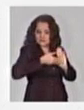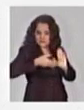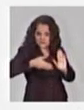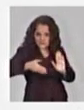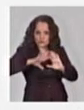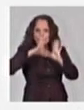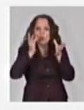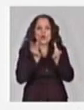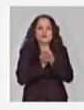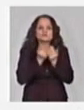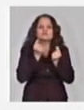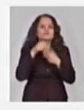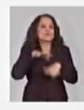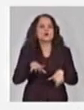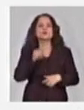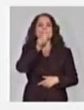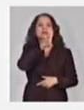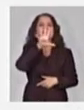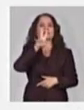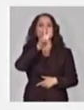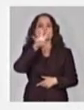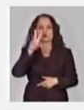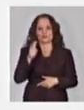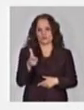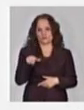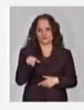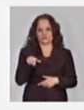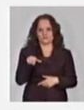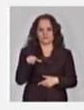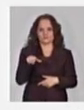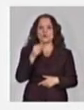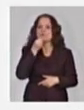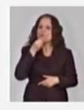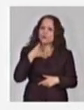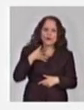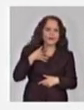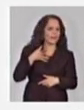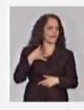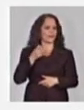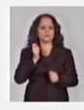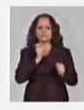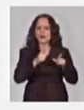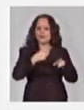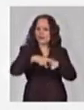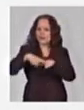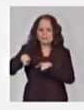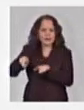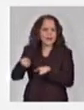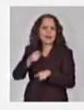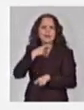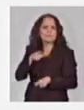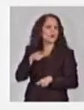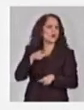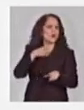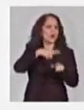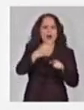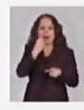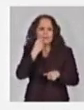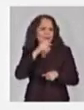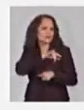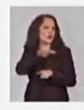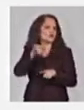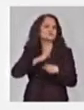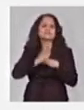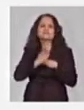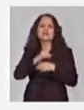pesos, que satisface 2.100 kilocalorías en la dieta, en la ingesta, y también